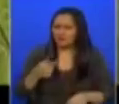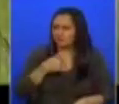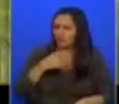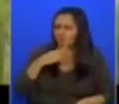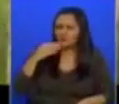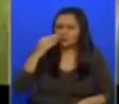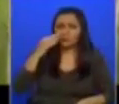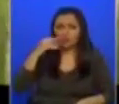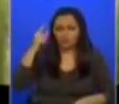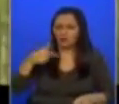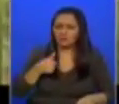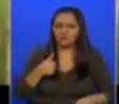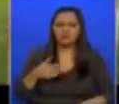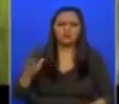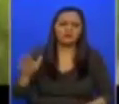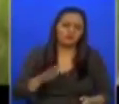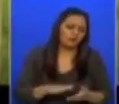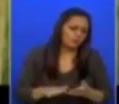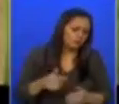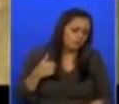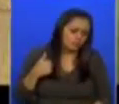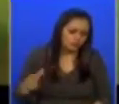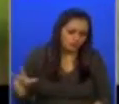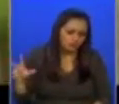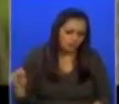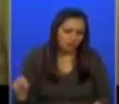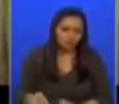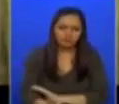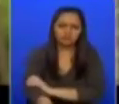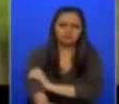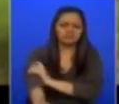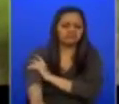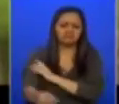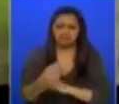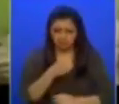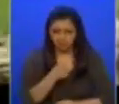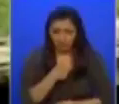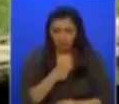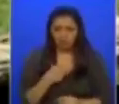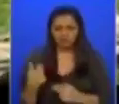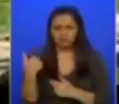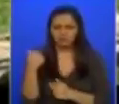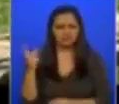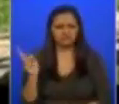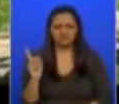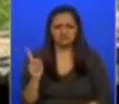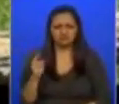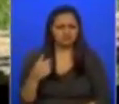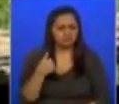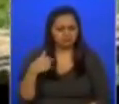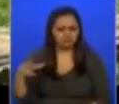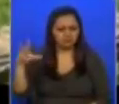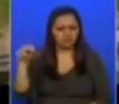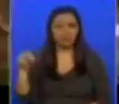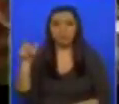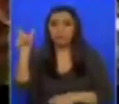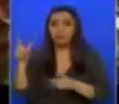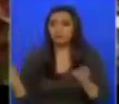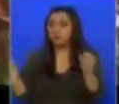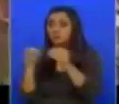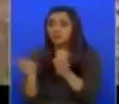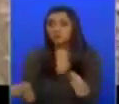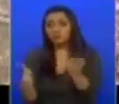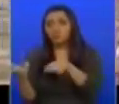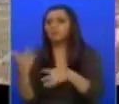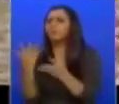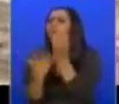ofrecido y yo no me presto para estas cosas, compañeros. No esperen de mi responsabilidad. Yo no voy a ser cómplice de la tragedia de nuestra gente. Yo no voy a jugar